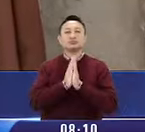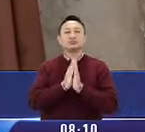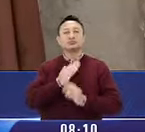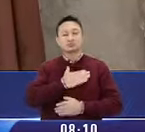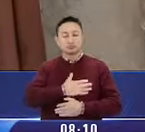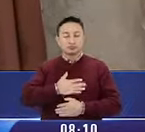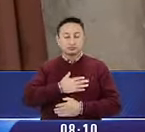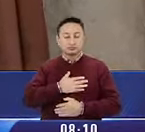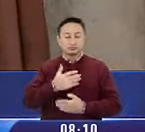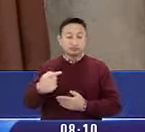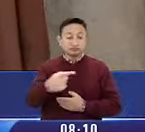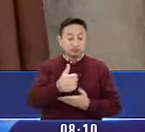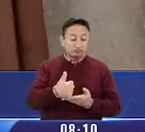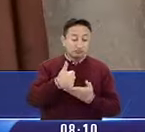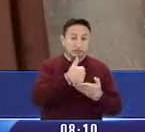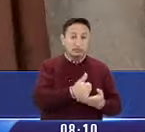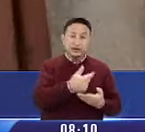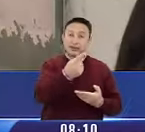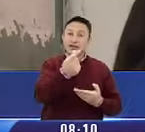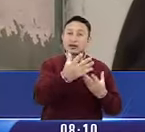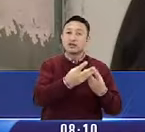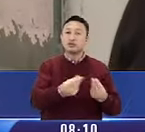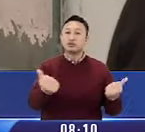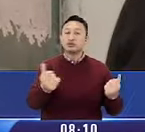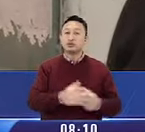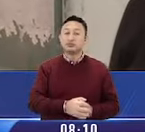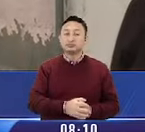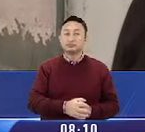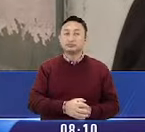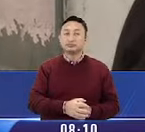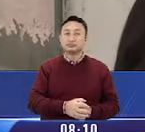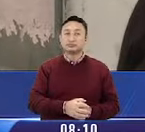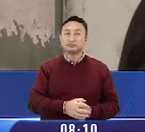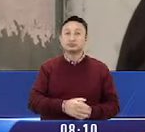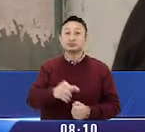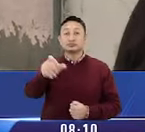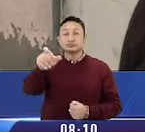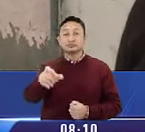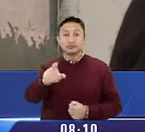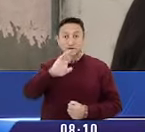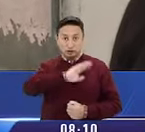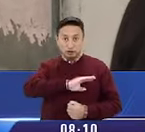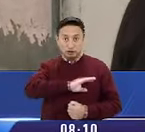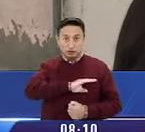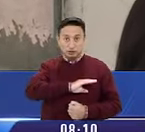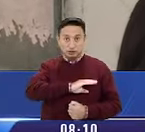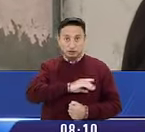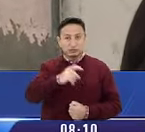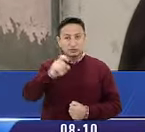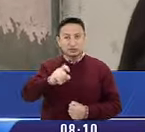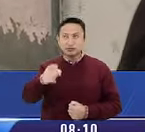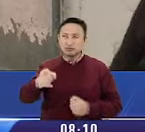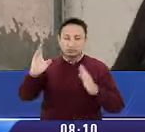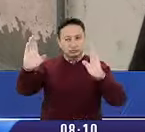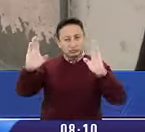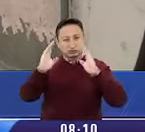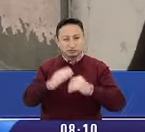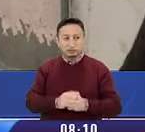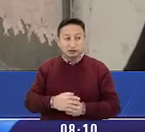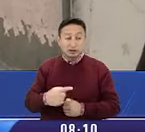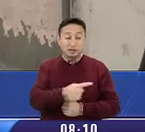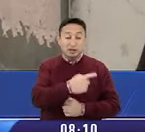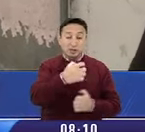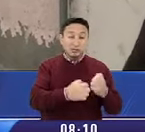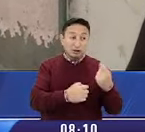nos solucione inmediatamente. Los personeros del municipio sí nos deben dar oídos. Este no es un